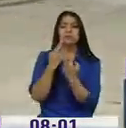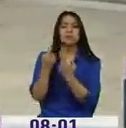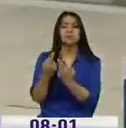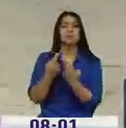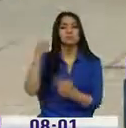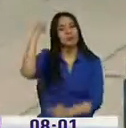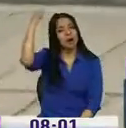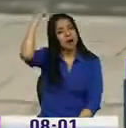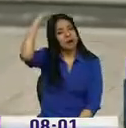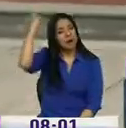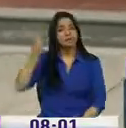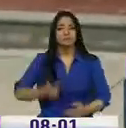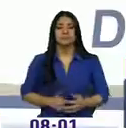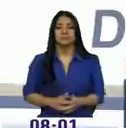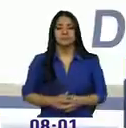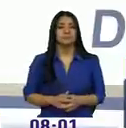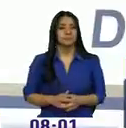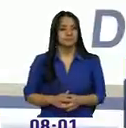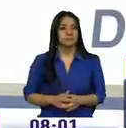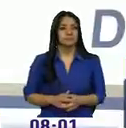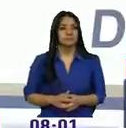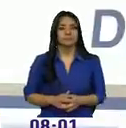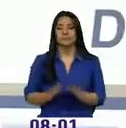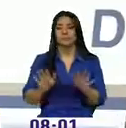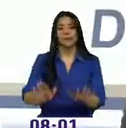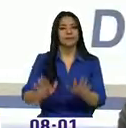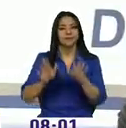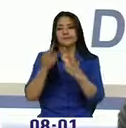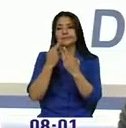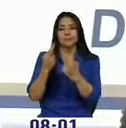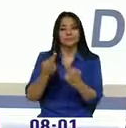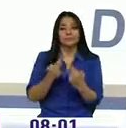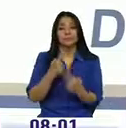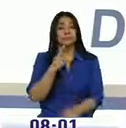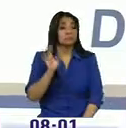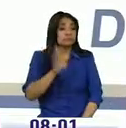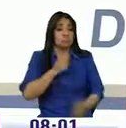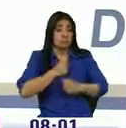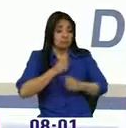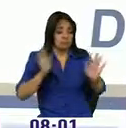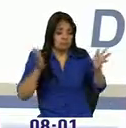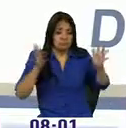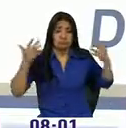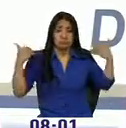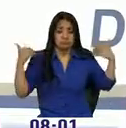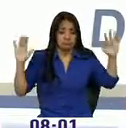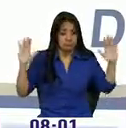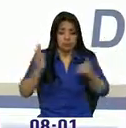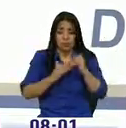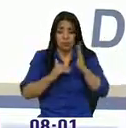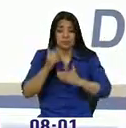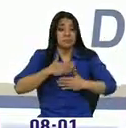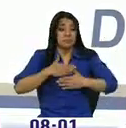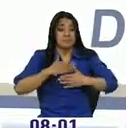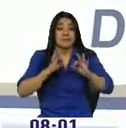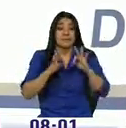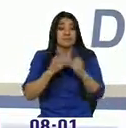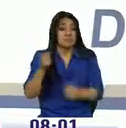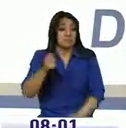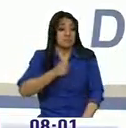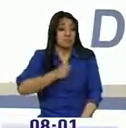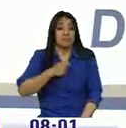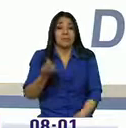disimular sus intenciones. La típica de ellos que no es de ellos, que es de un familiar que iban